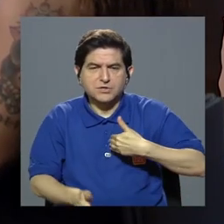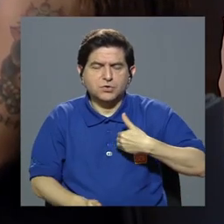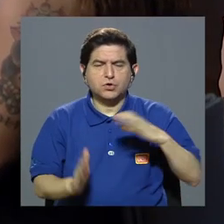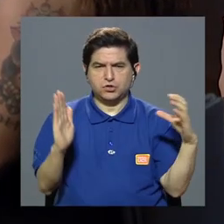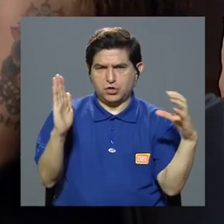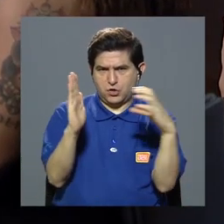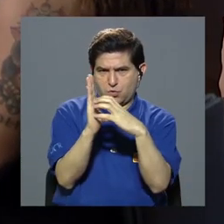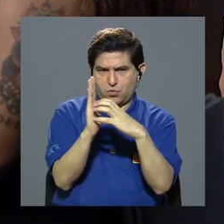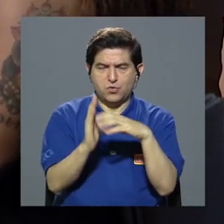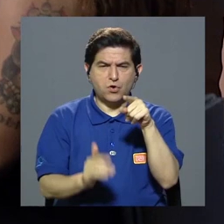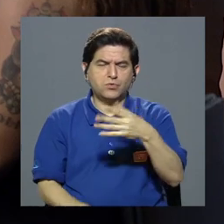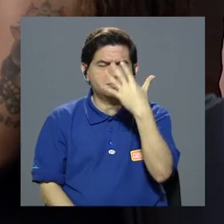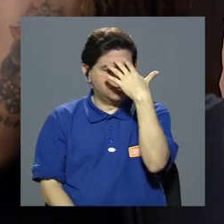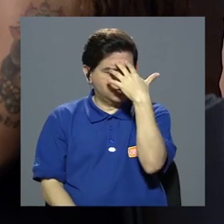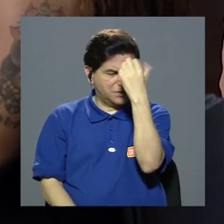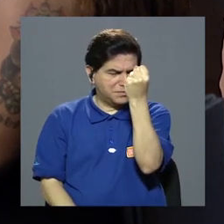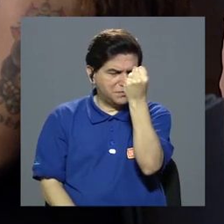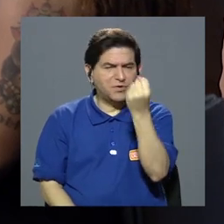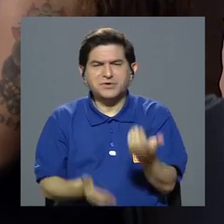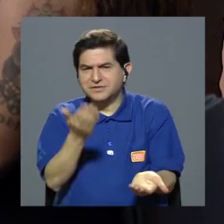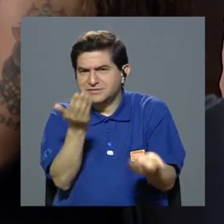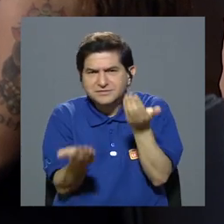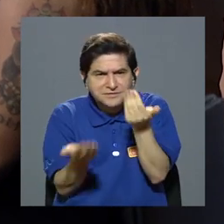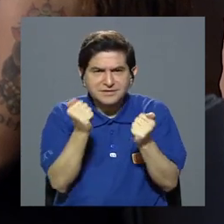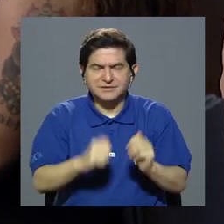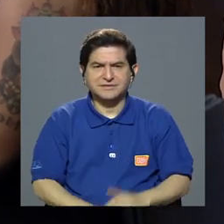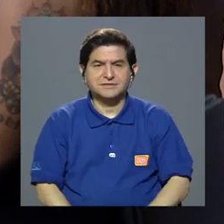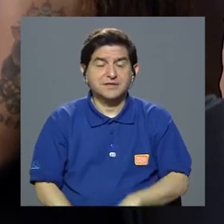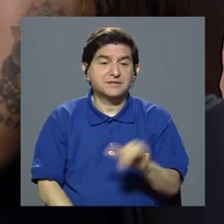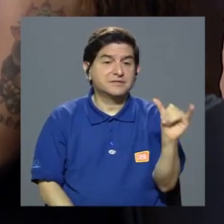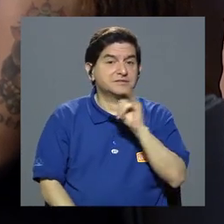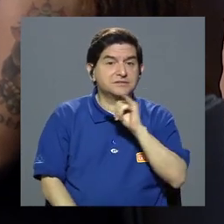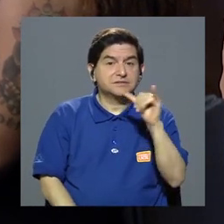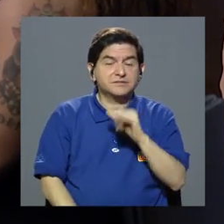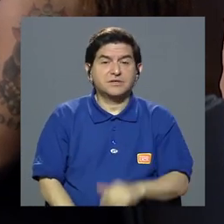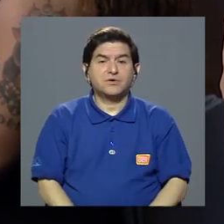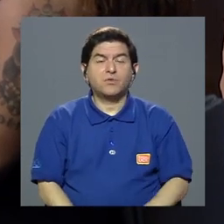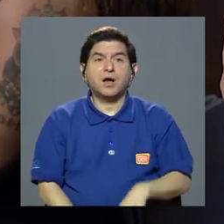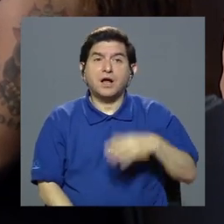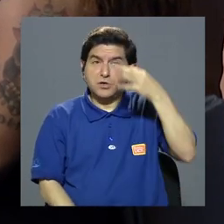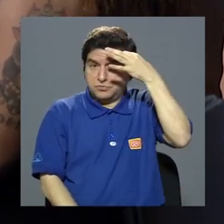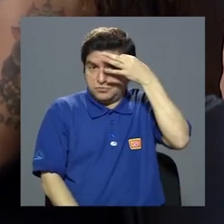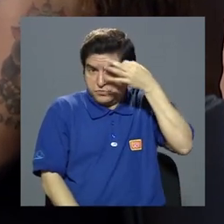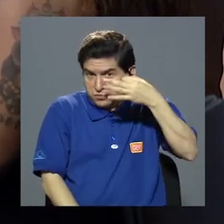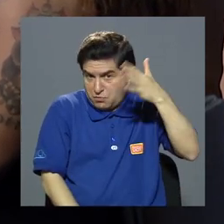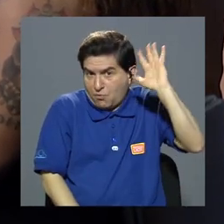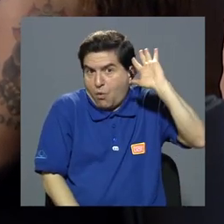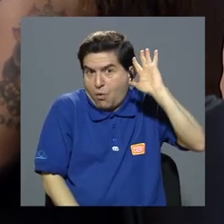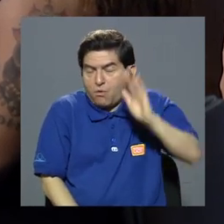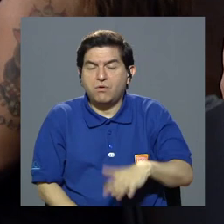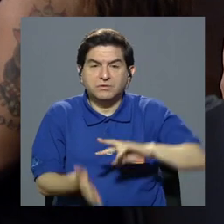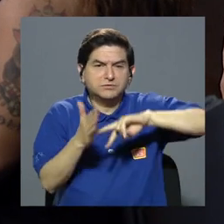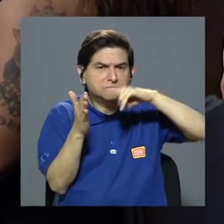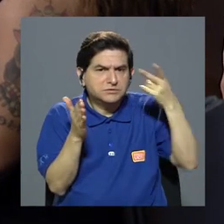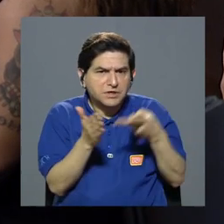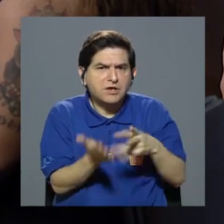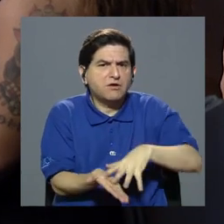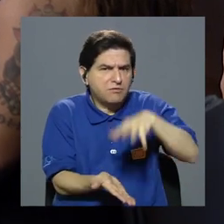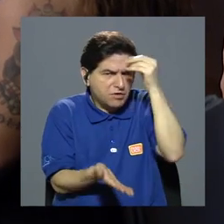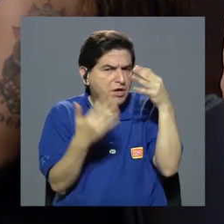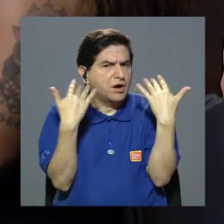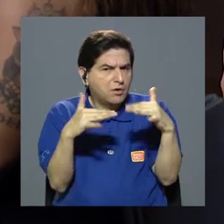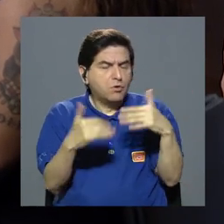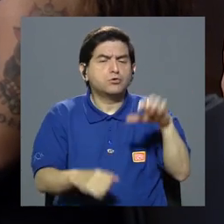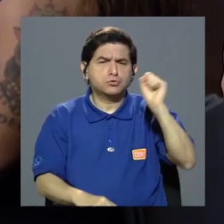tiene un guión que tienes que memorizar de una forma y también supongo yo que te ha significado